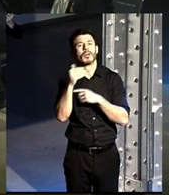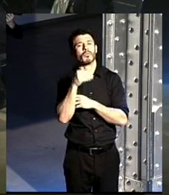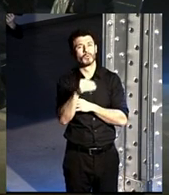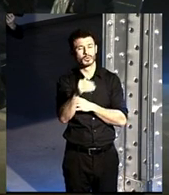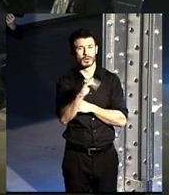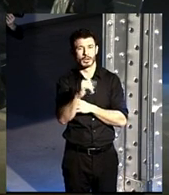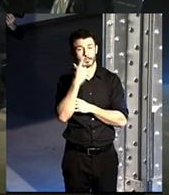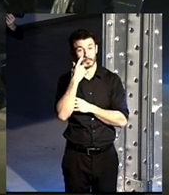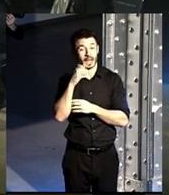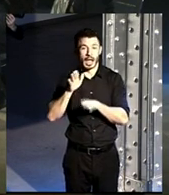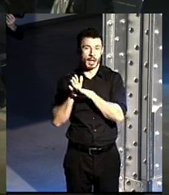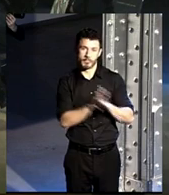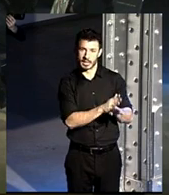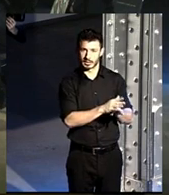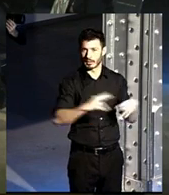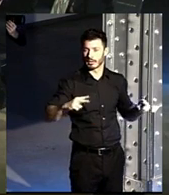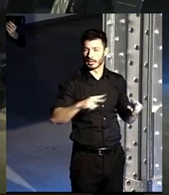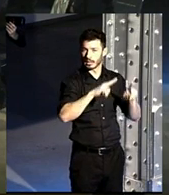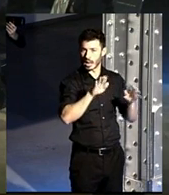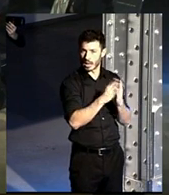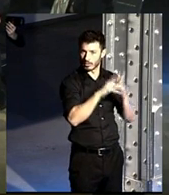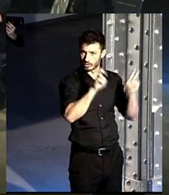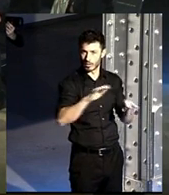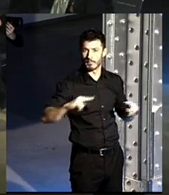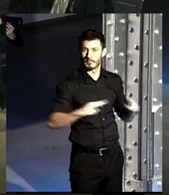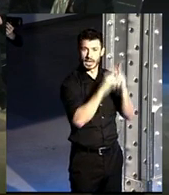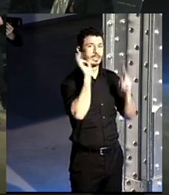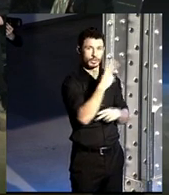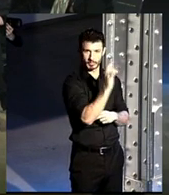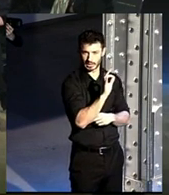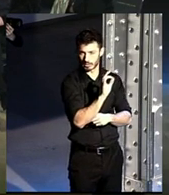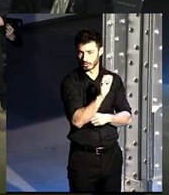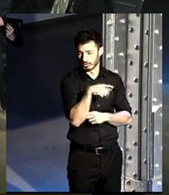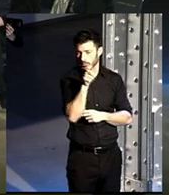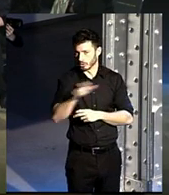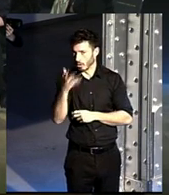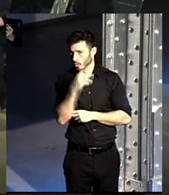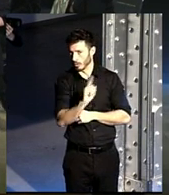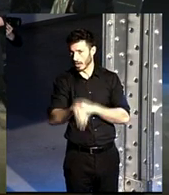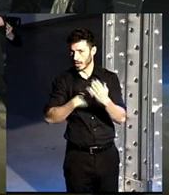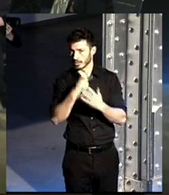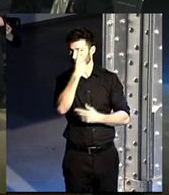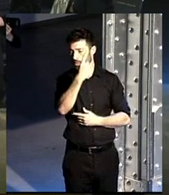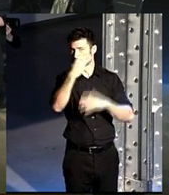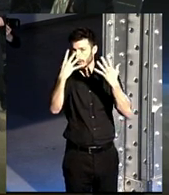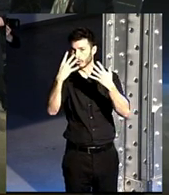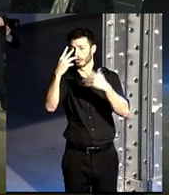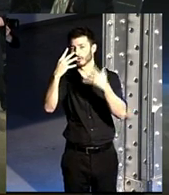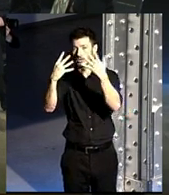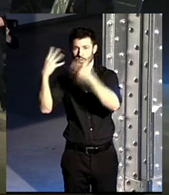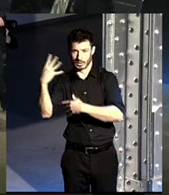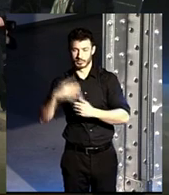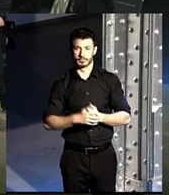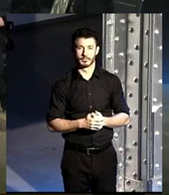París en el siglo XX, pero que nadie conocía hasta 1994. La novela, el cuento de que hemos hablado,